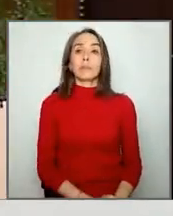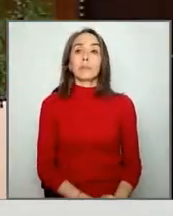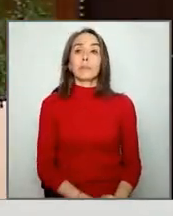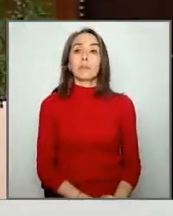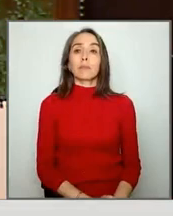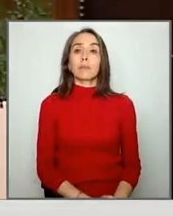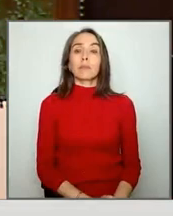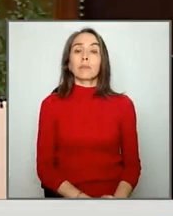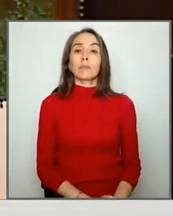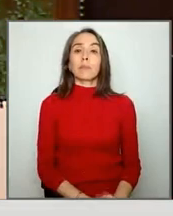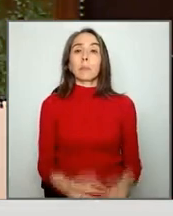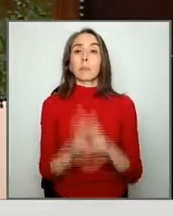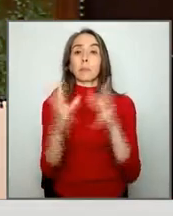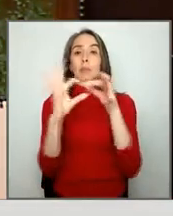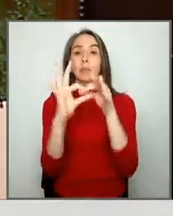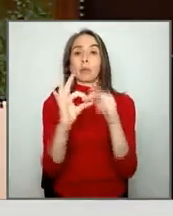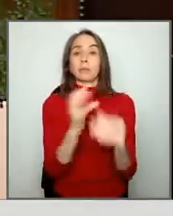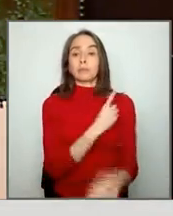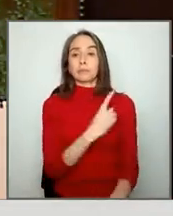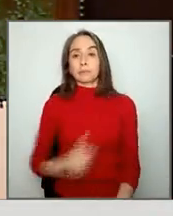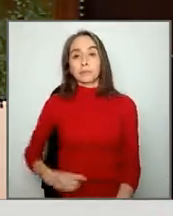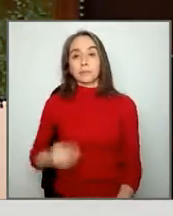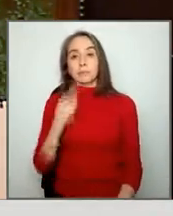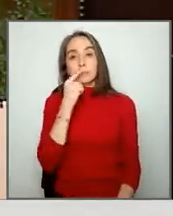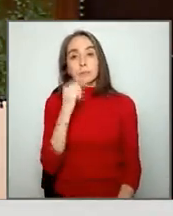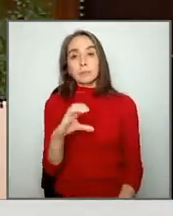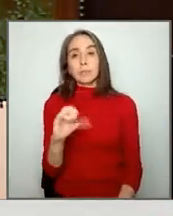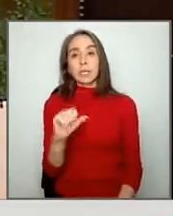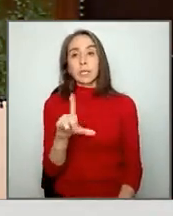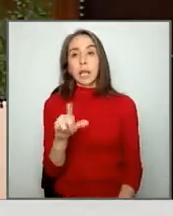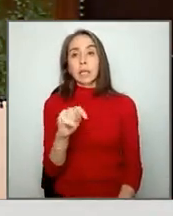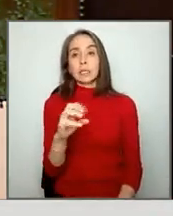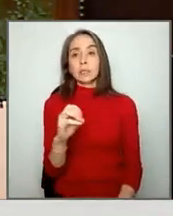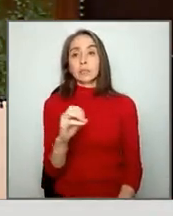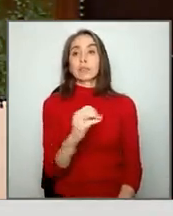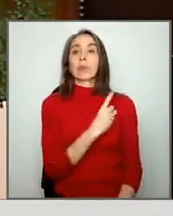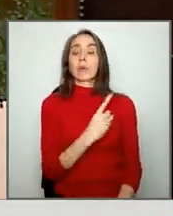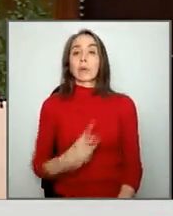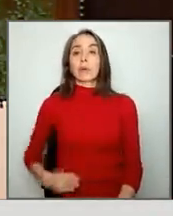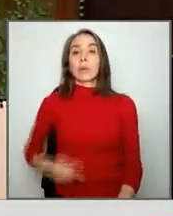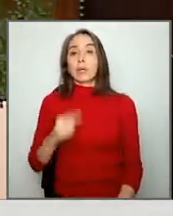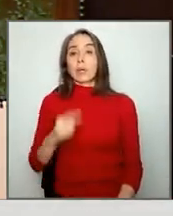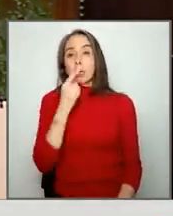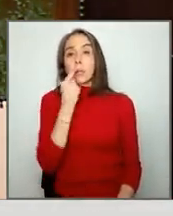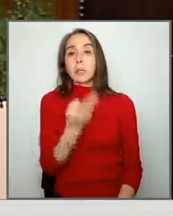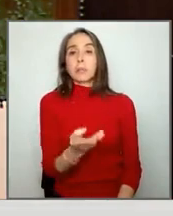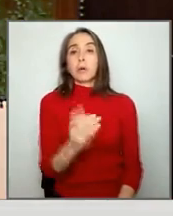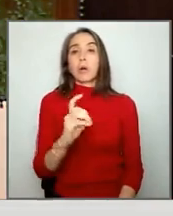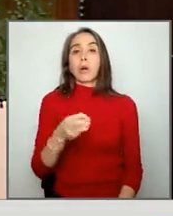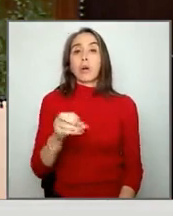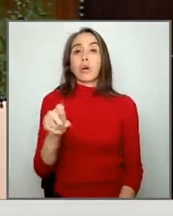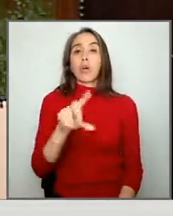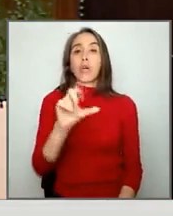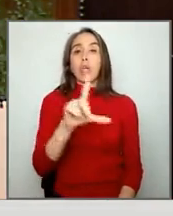Muchas gracias diputado calisto continuación tiene la palabra el diputado Mauro González Y luego el diputado Jorge Brito